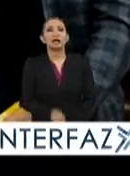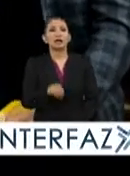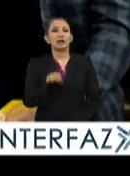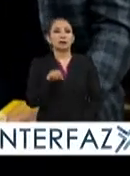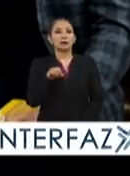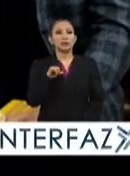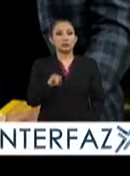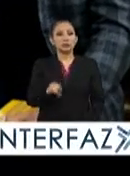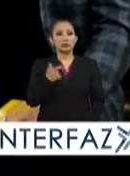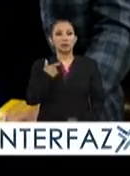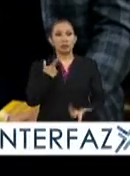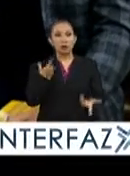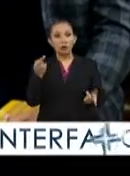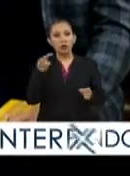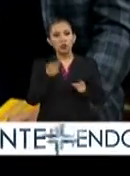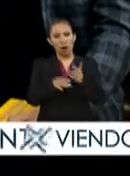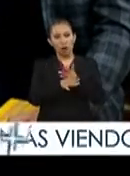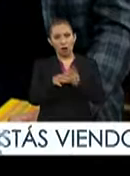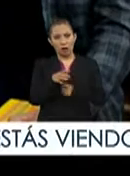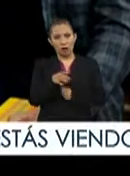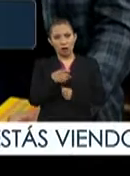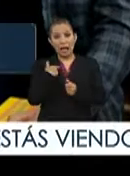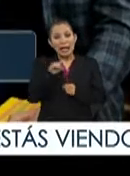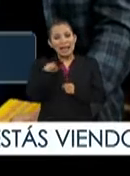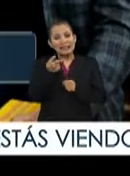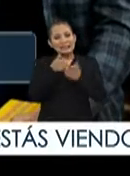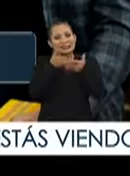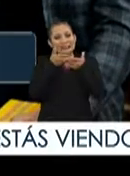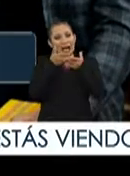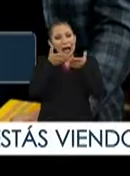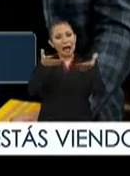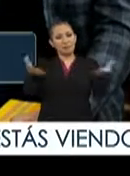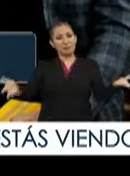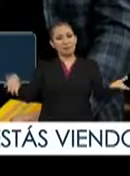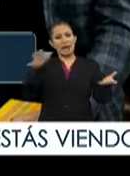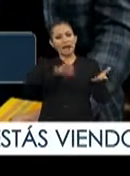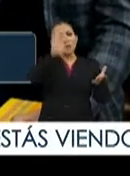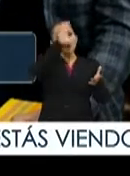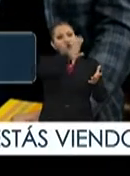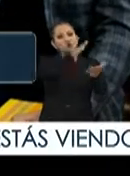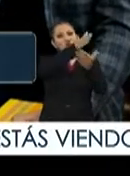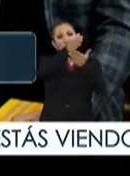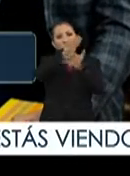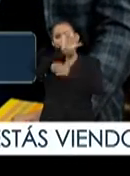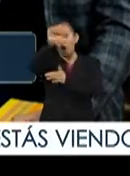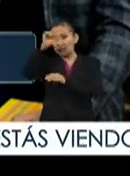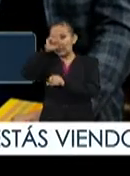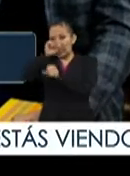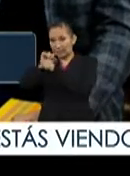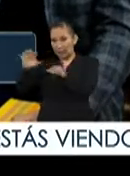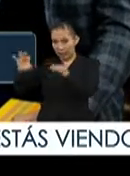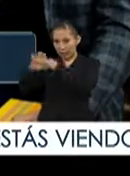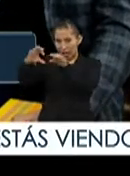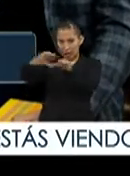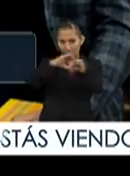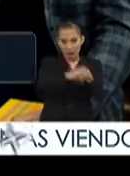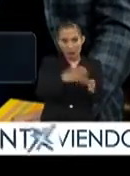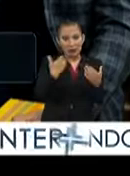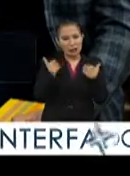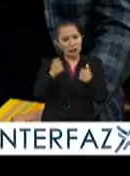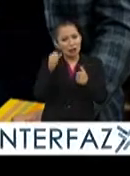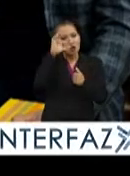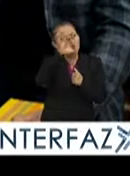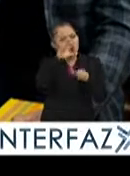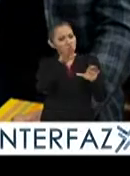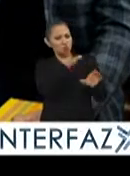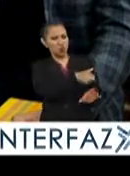uma preocupação nossa de ampliar a relação da cultura com todas as outras secretarias, né? Por entender que a